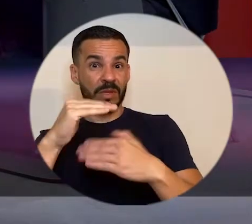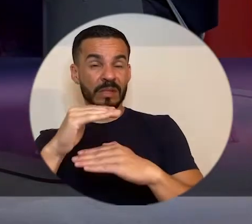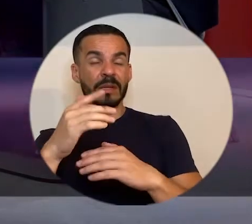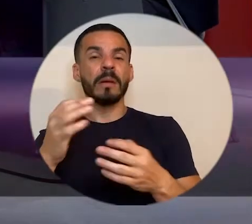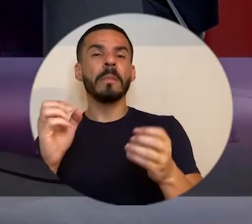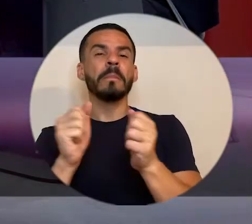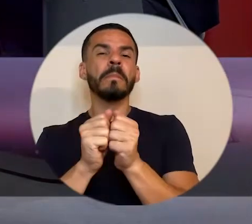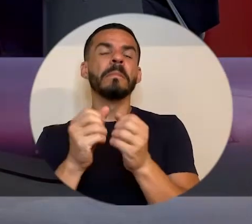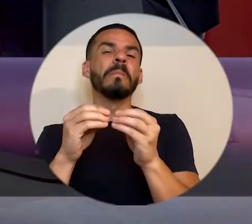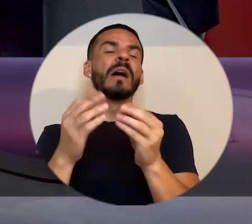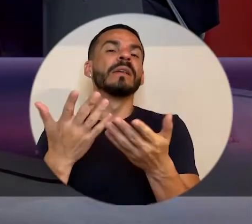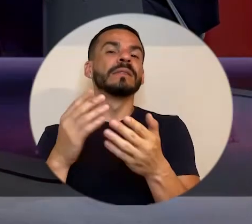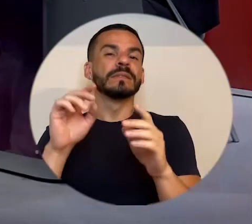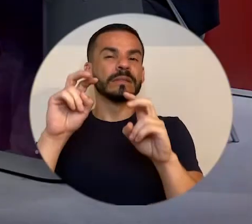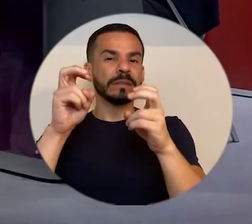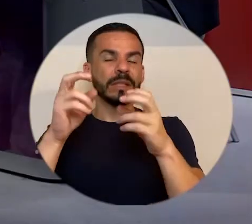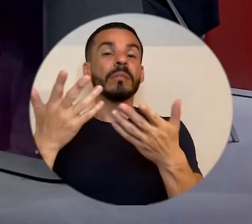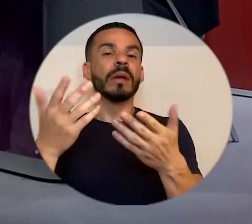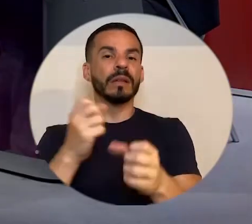van a ser en términos de seguridad